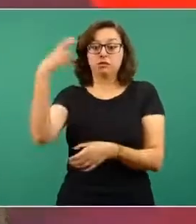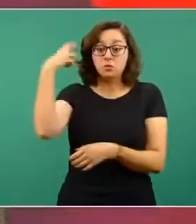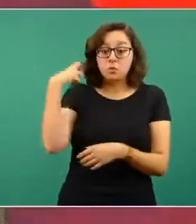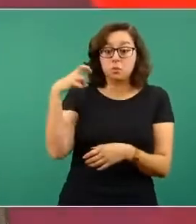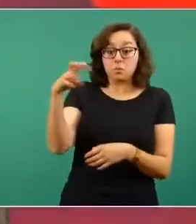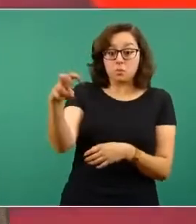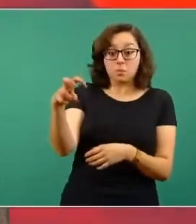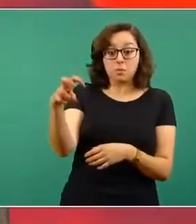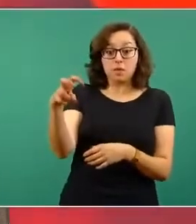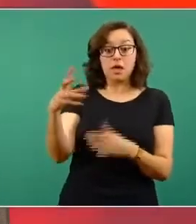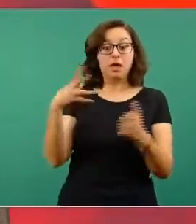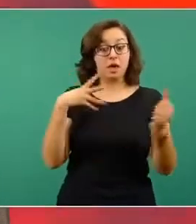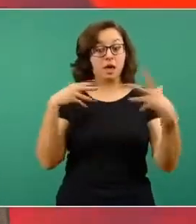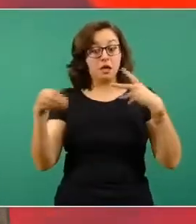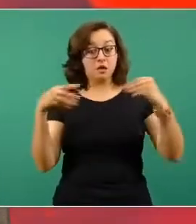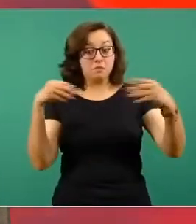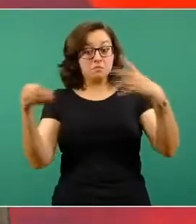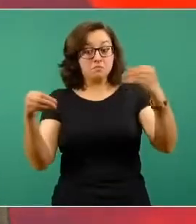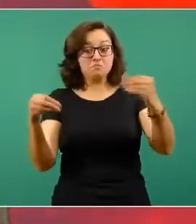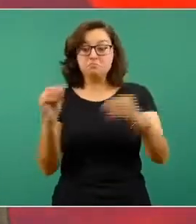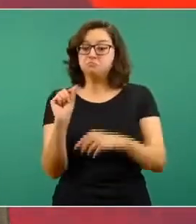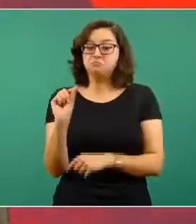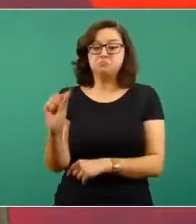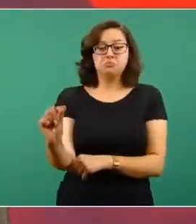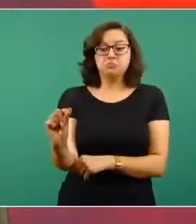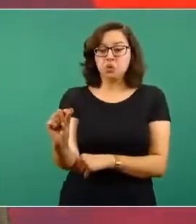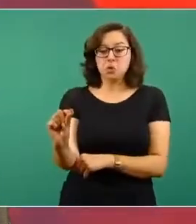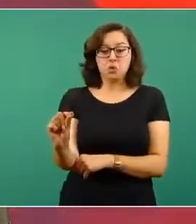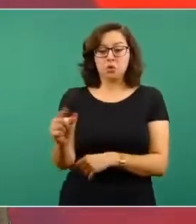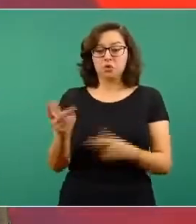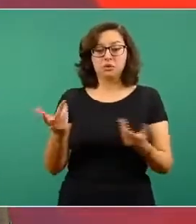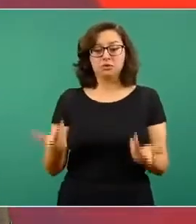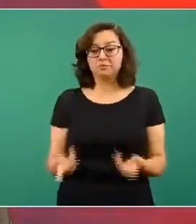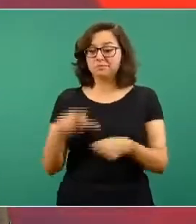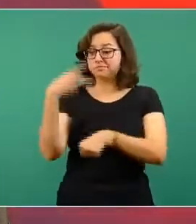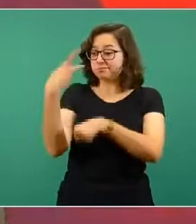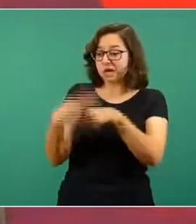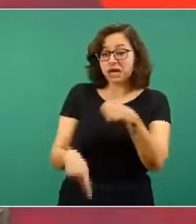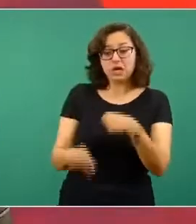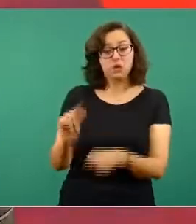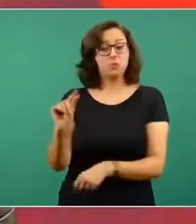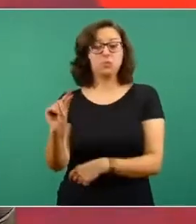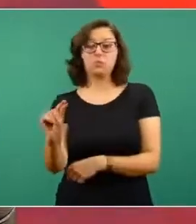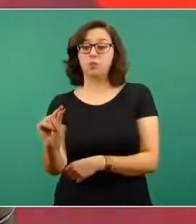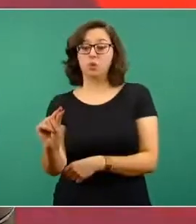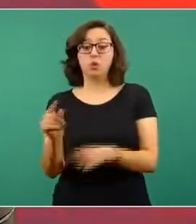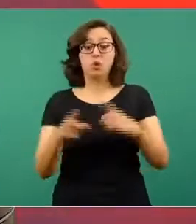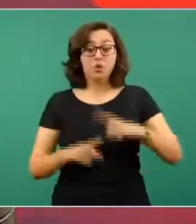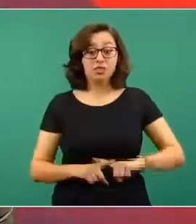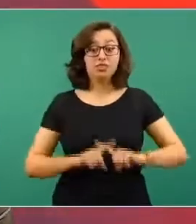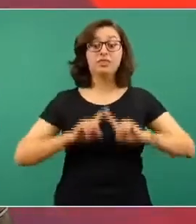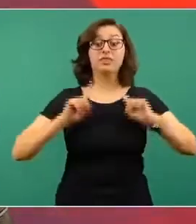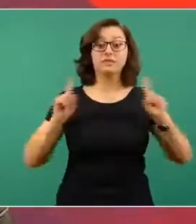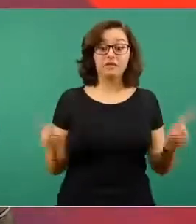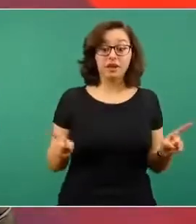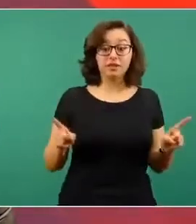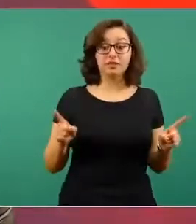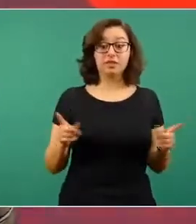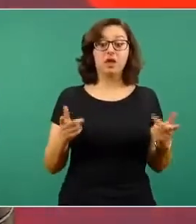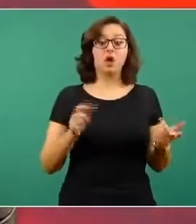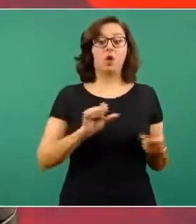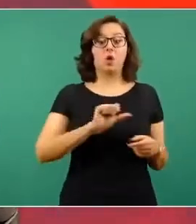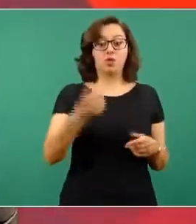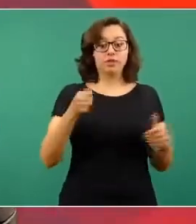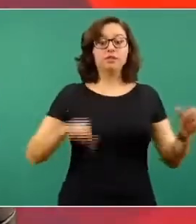aviones, es poca, y el riesgo es mínimo en relación inclusive a otras